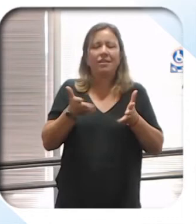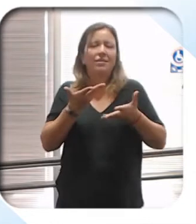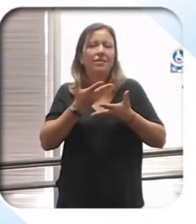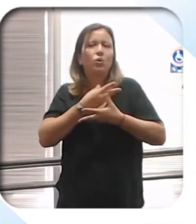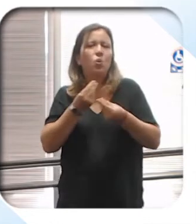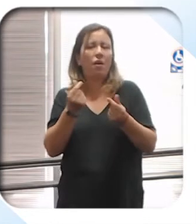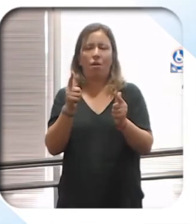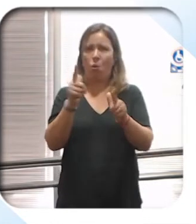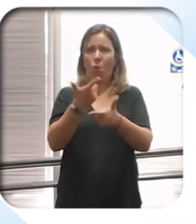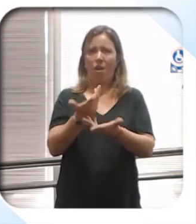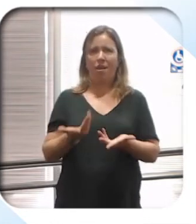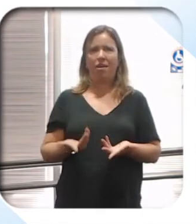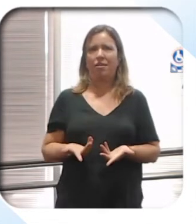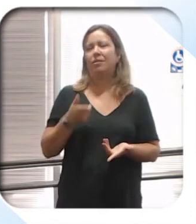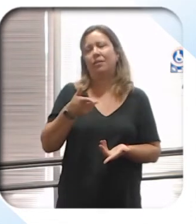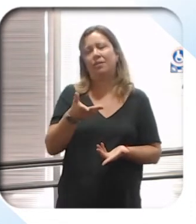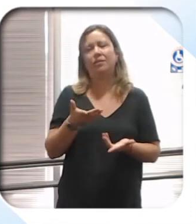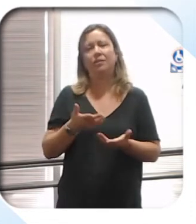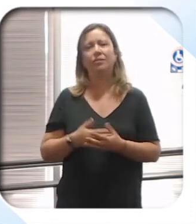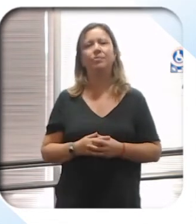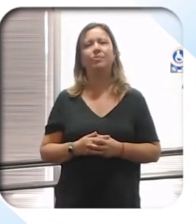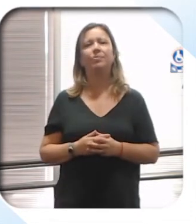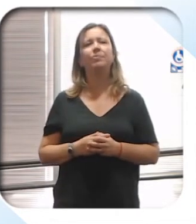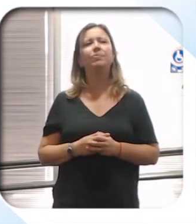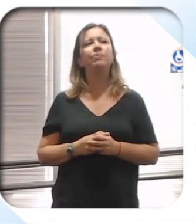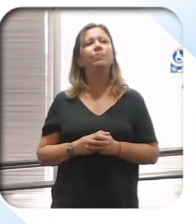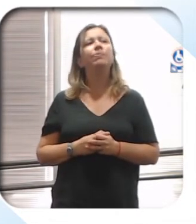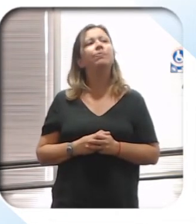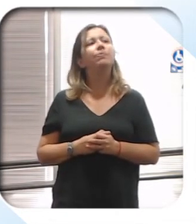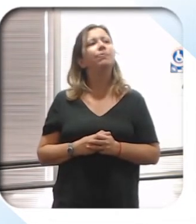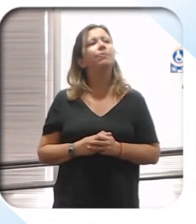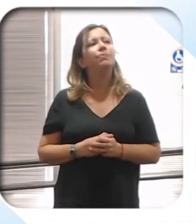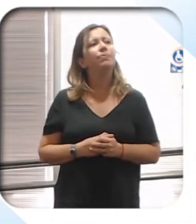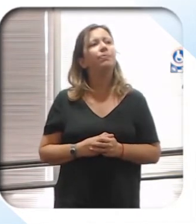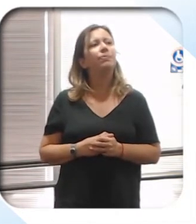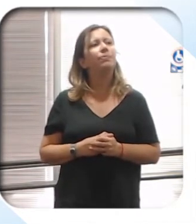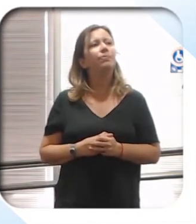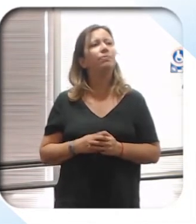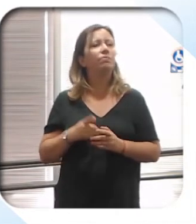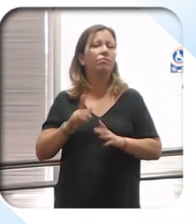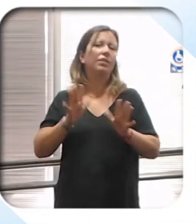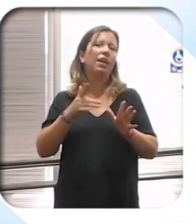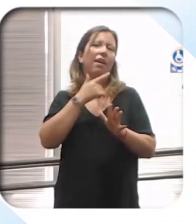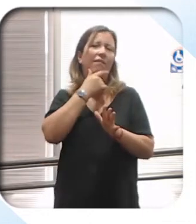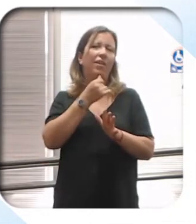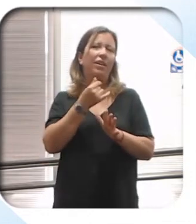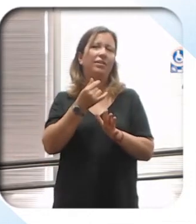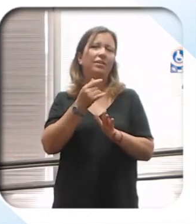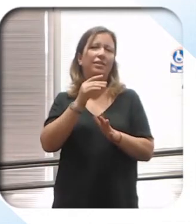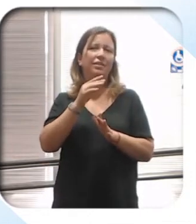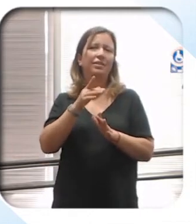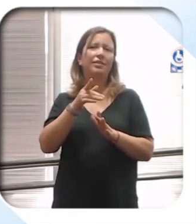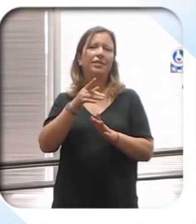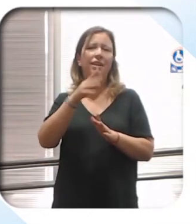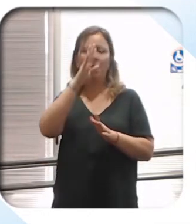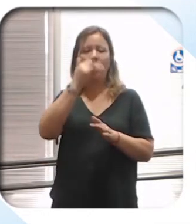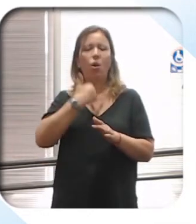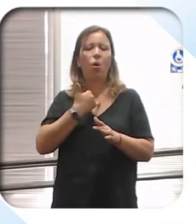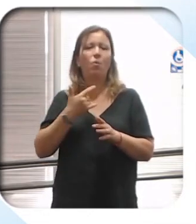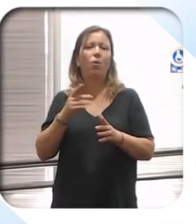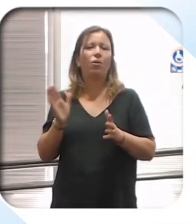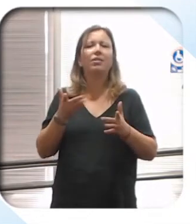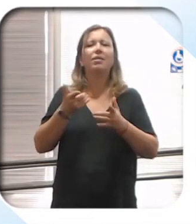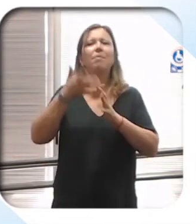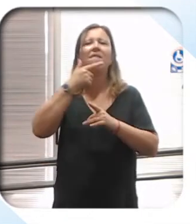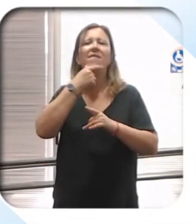cantidad. Si vamos por eso, digo. Bien. Creo que fue más fácil que la aprendiera habilidad de cortejo que